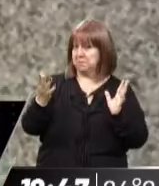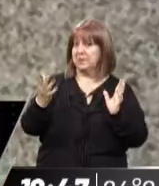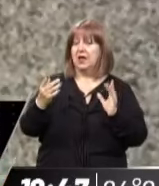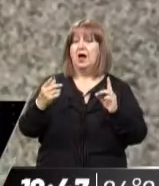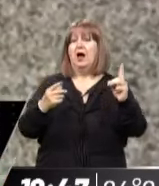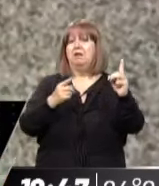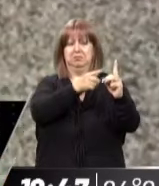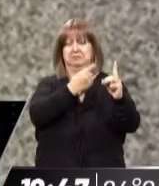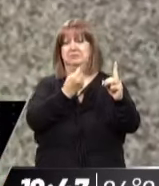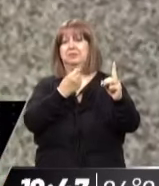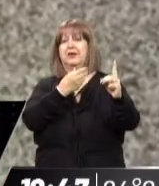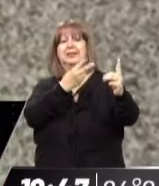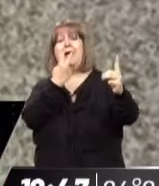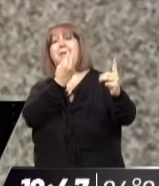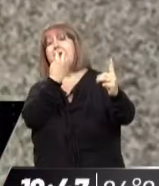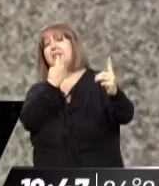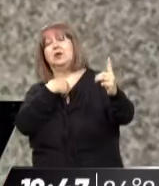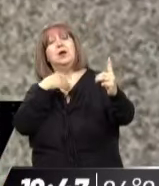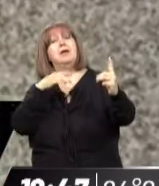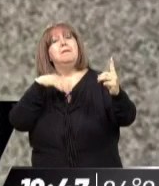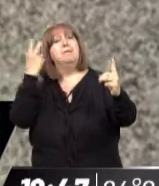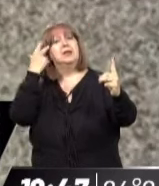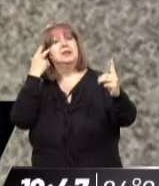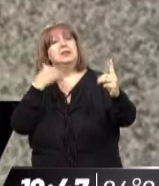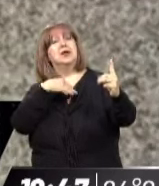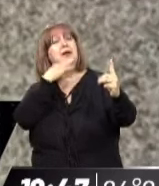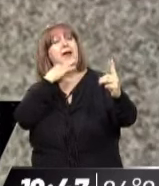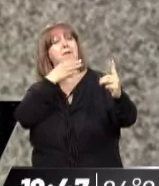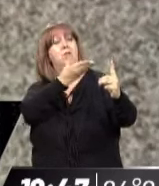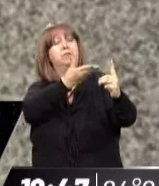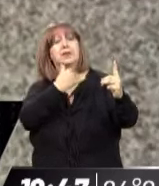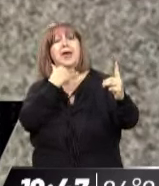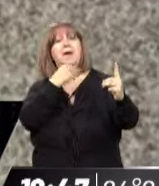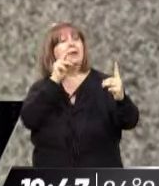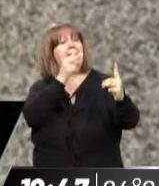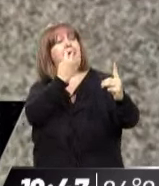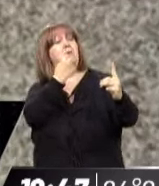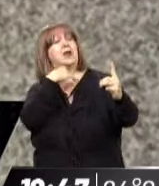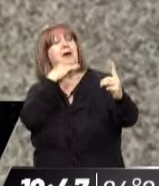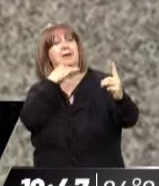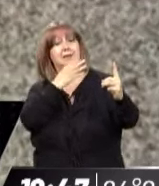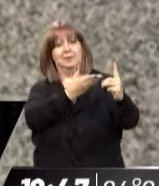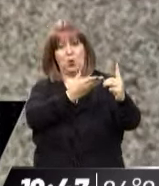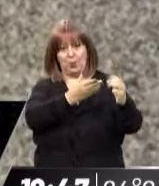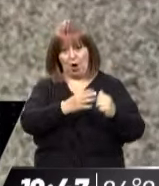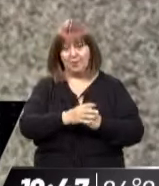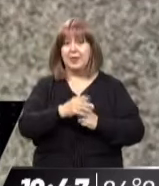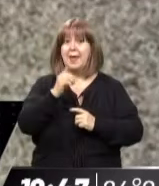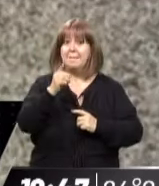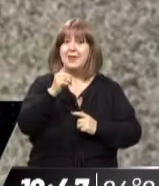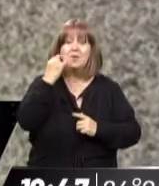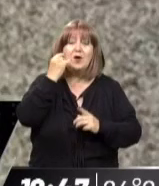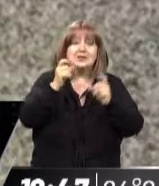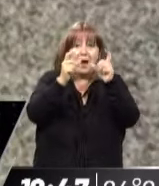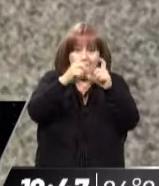uno de los jugadores de Países Bajos pero fíjense la gran aparición de las últimas horas la frase